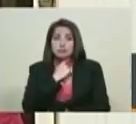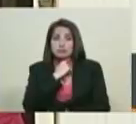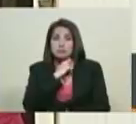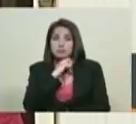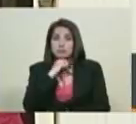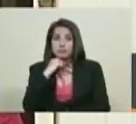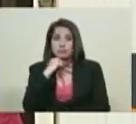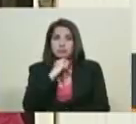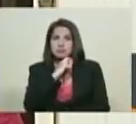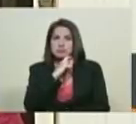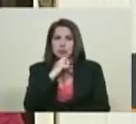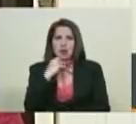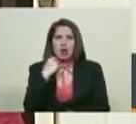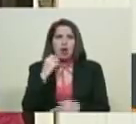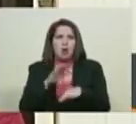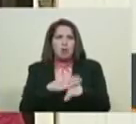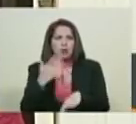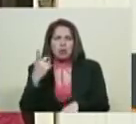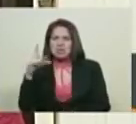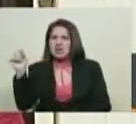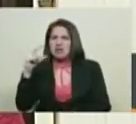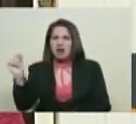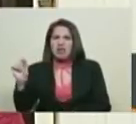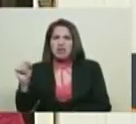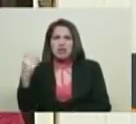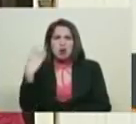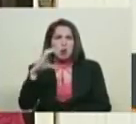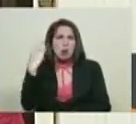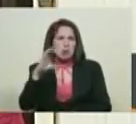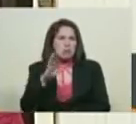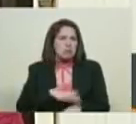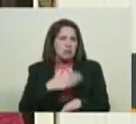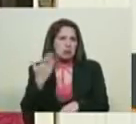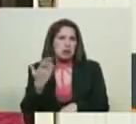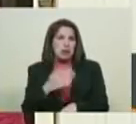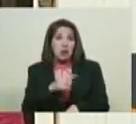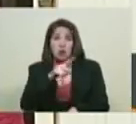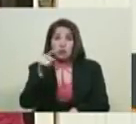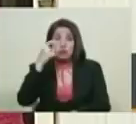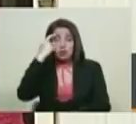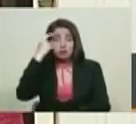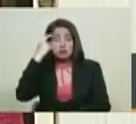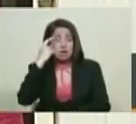¿Y por qué han salido de Colombia y salen? Ustedes lo saben más que yo.